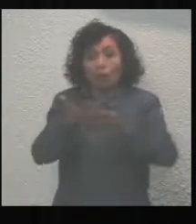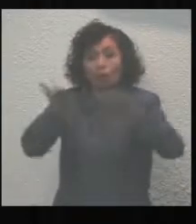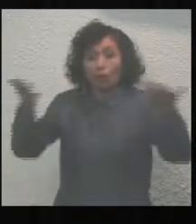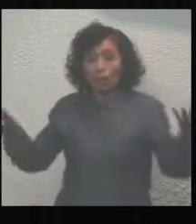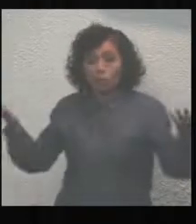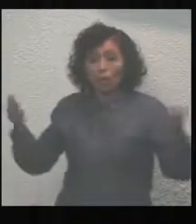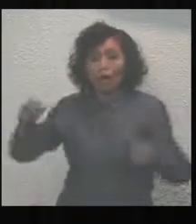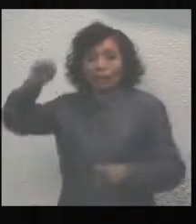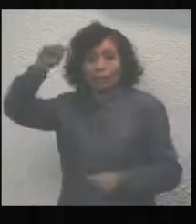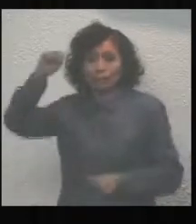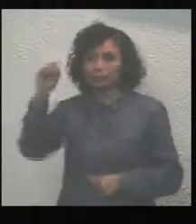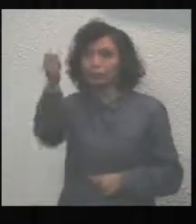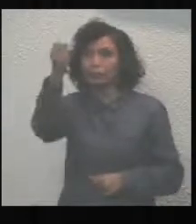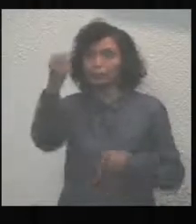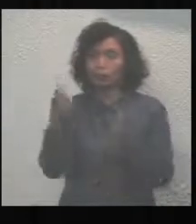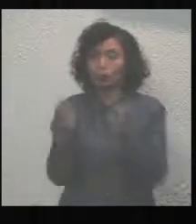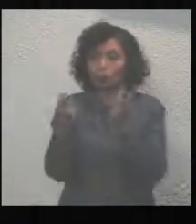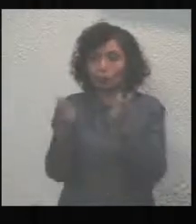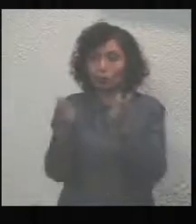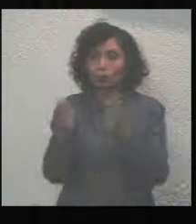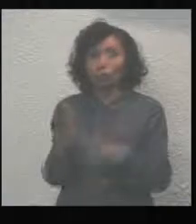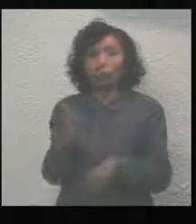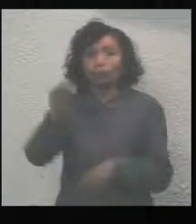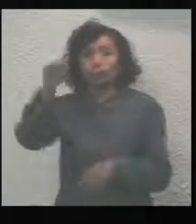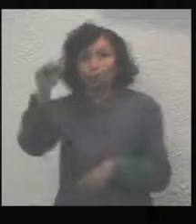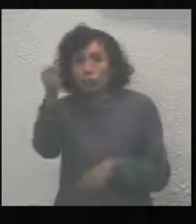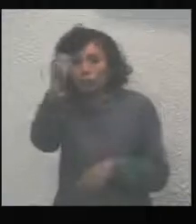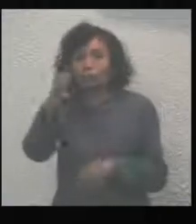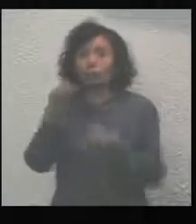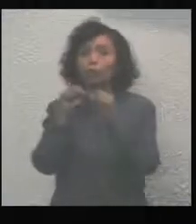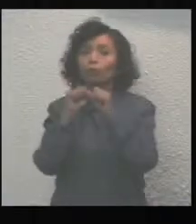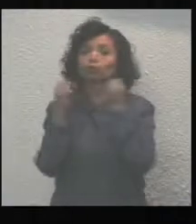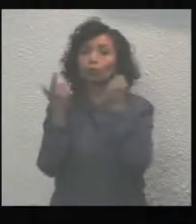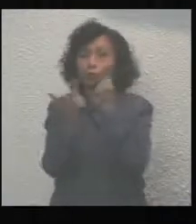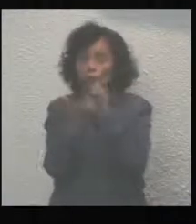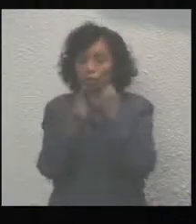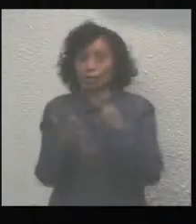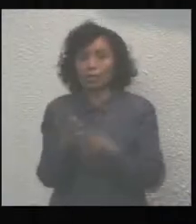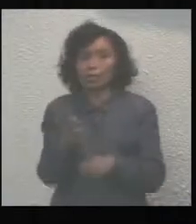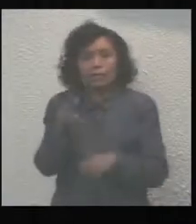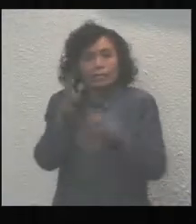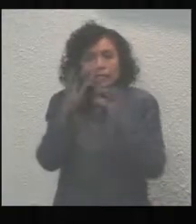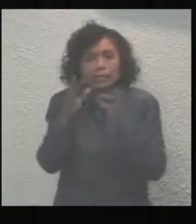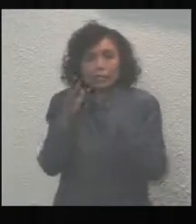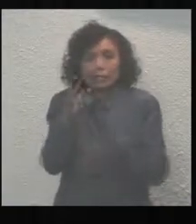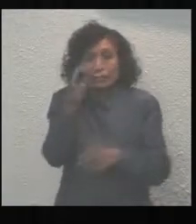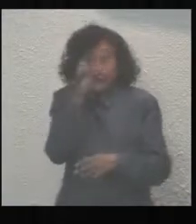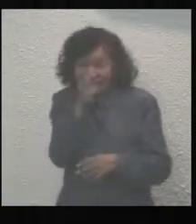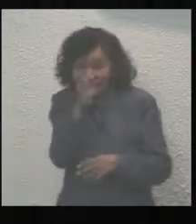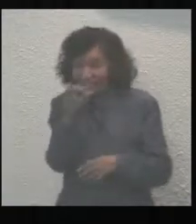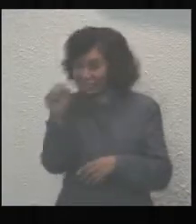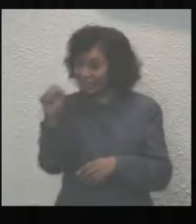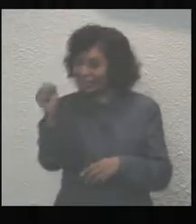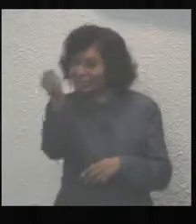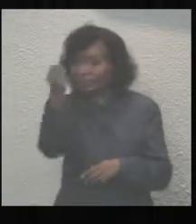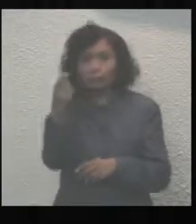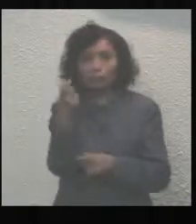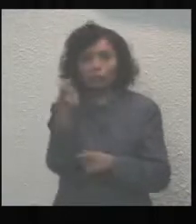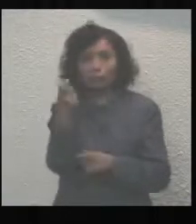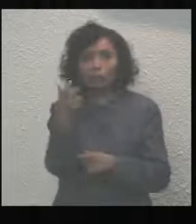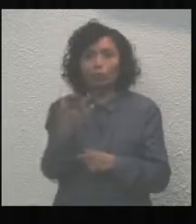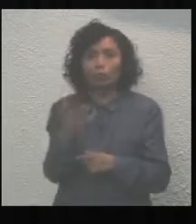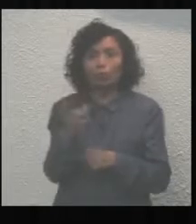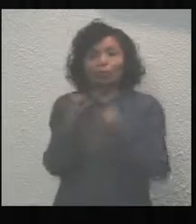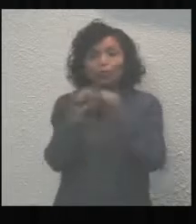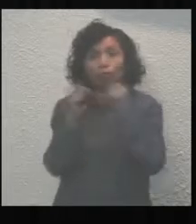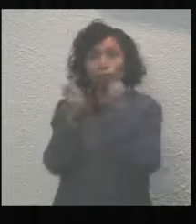el éxito económico en éxito social toca ahora convertir ese éxito económico en un éxito